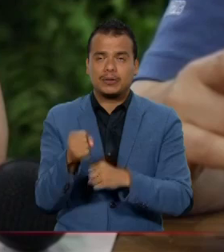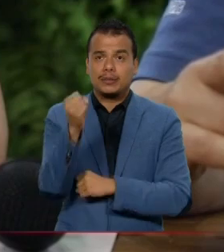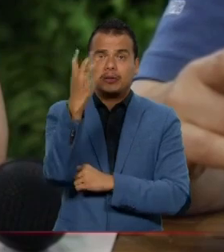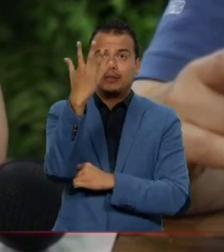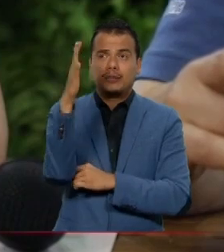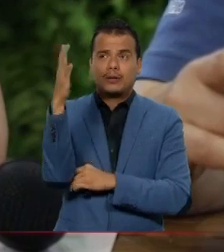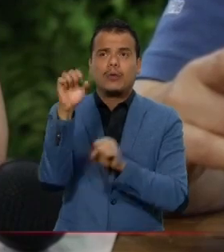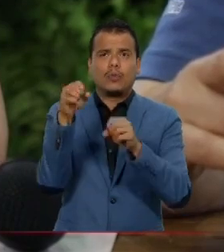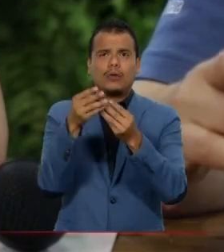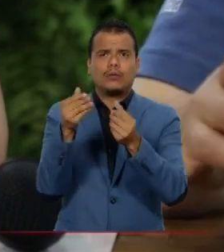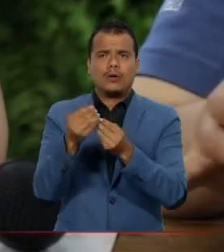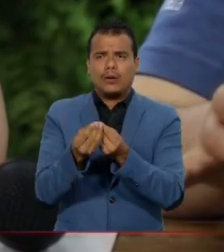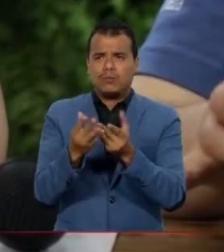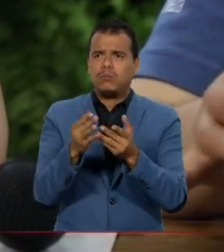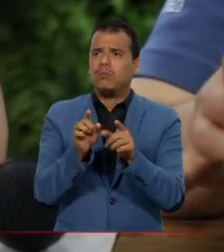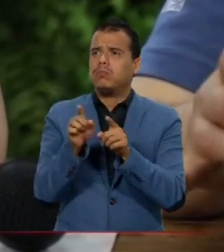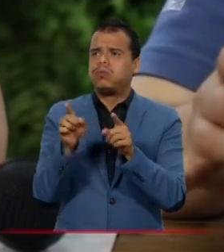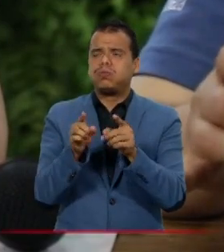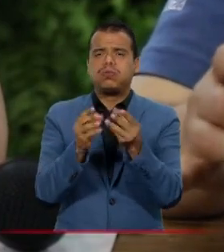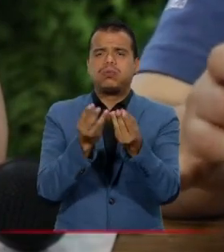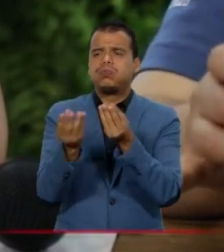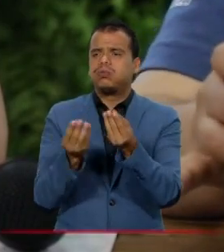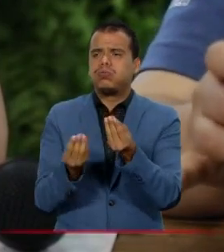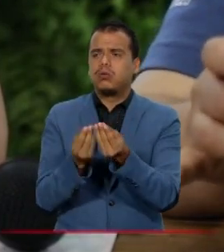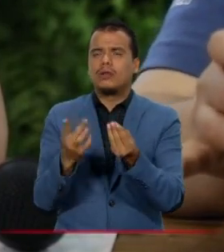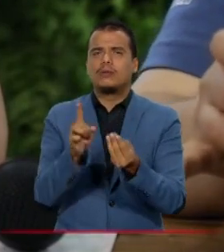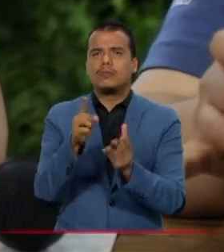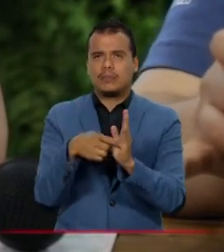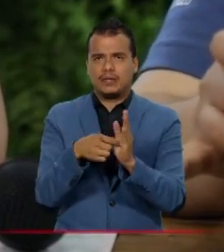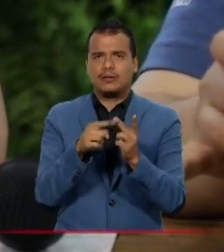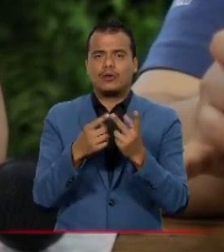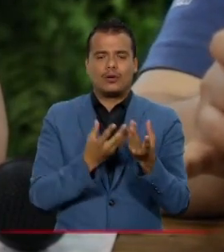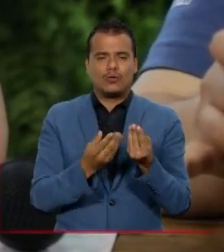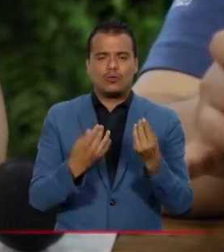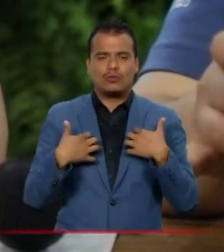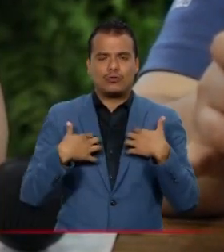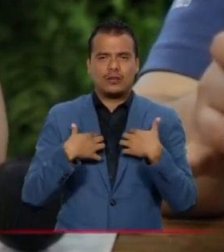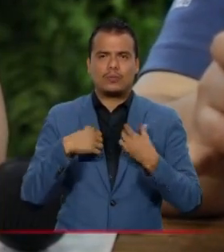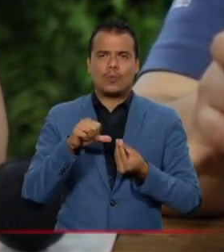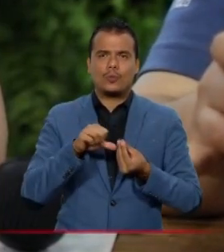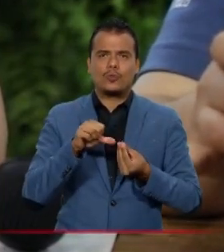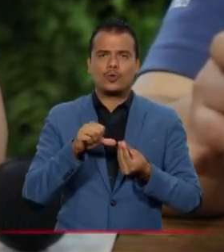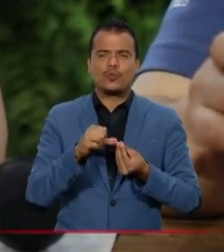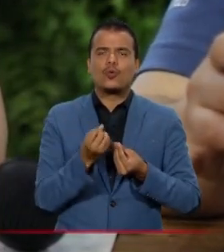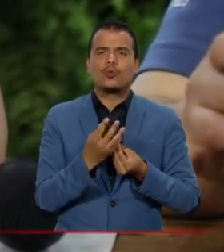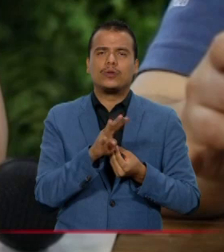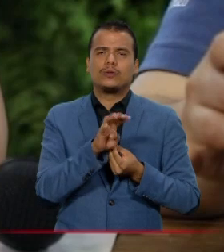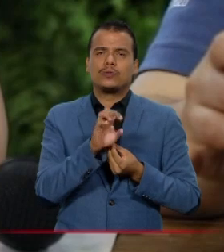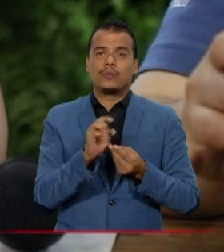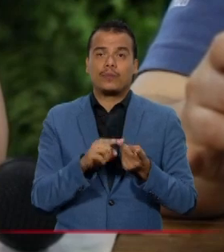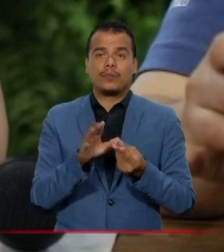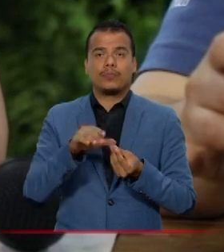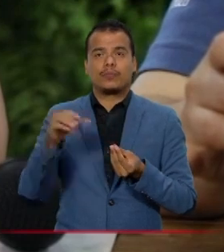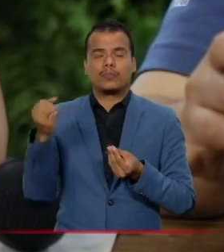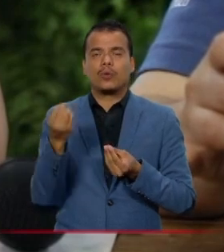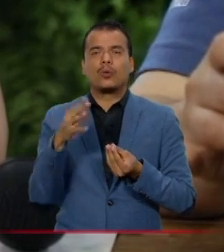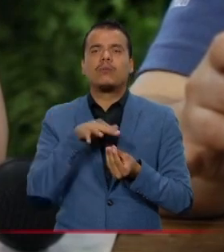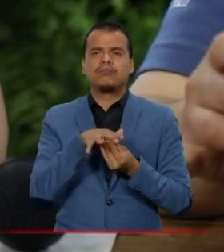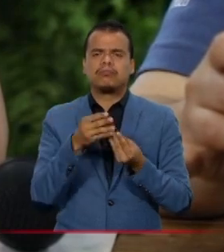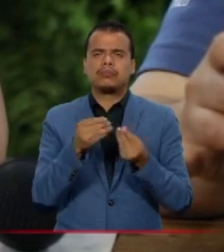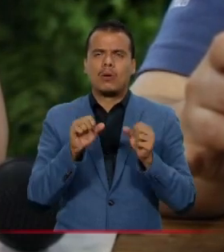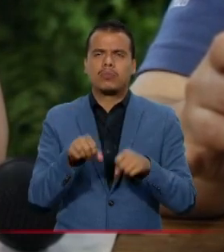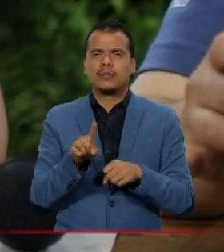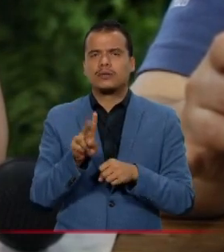amenazadas, cerca de 90 especies de mamíferos, 130 aves, 20 especies de reptiles y